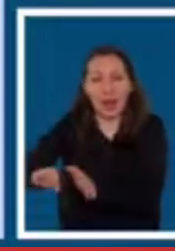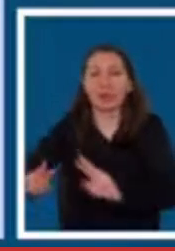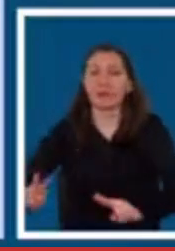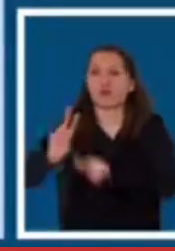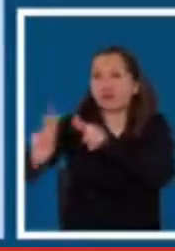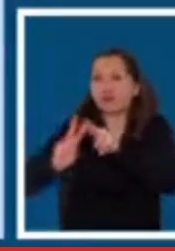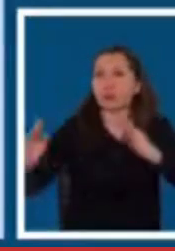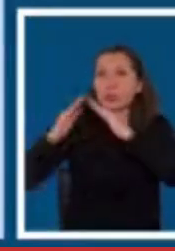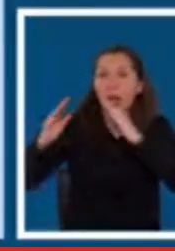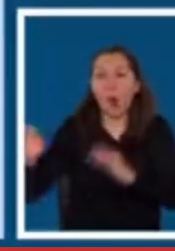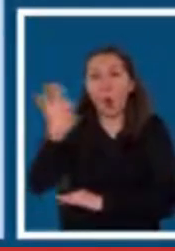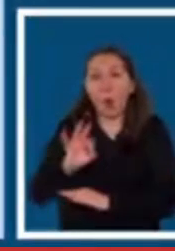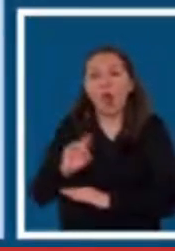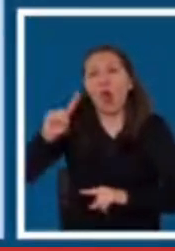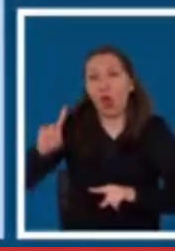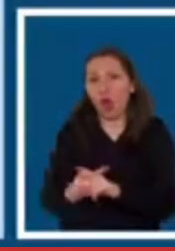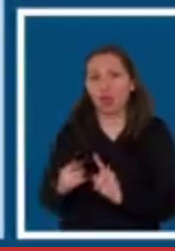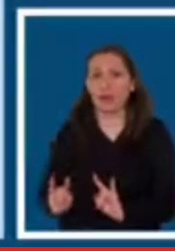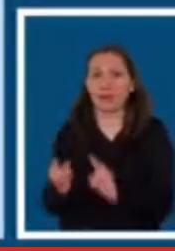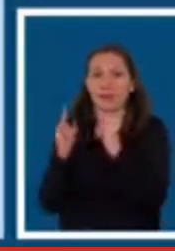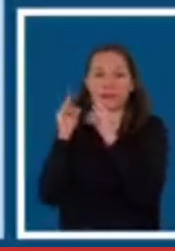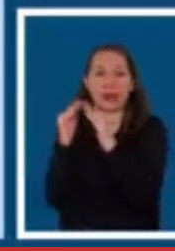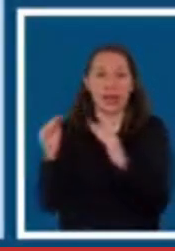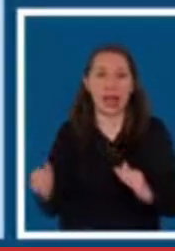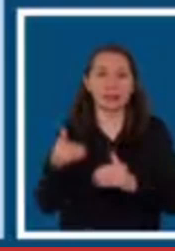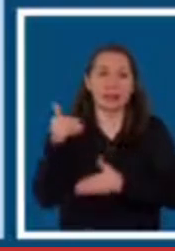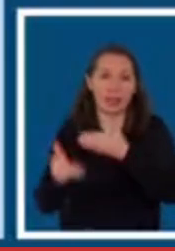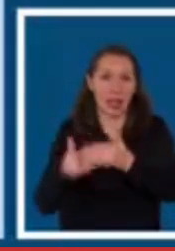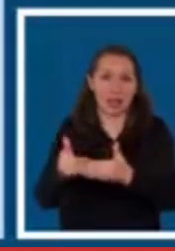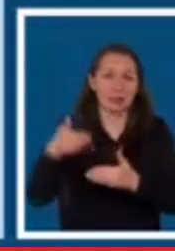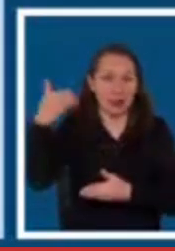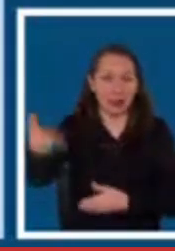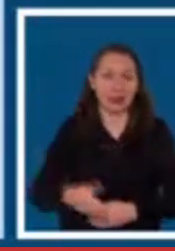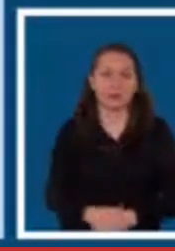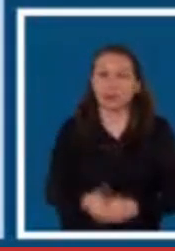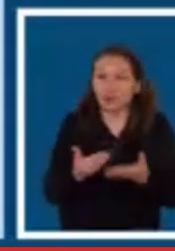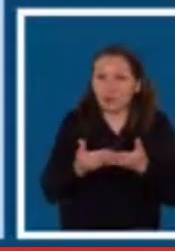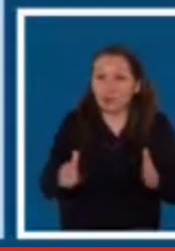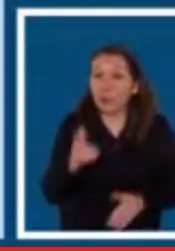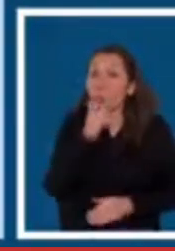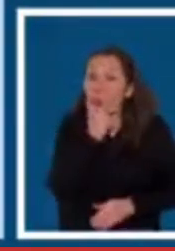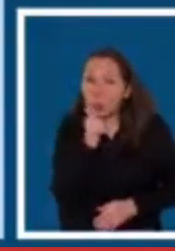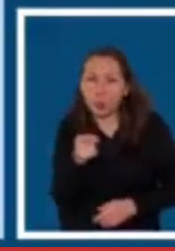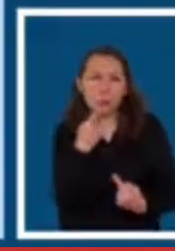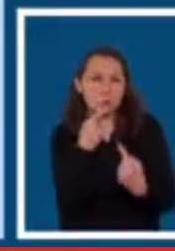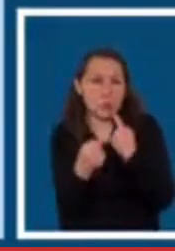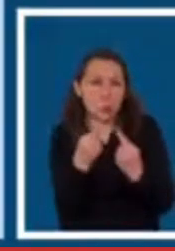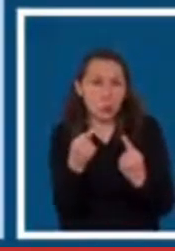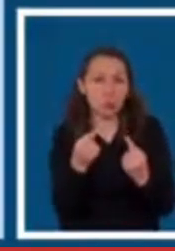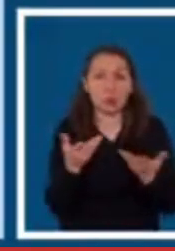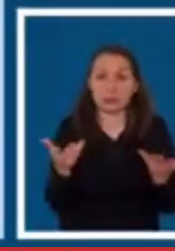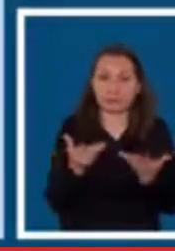vivienda como eventual proceso de reconstrucción de cada una de las viviendas que se van a desarrollar adelante Cualquier duda o consulta que